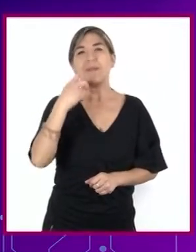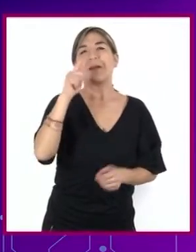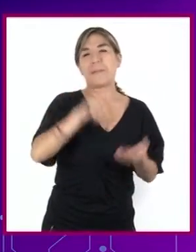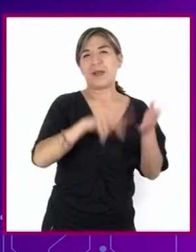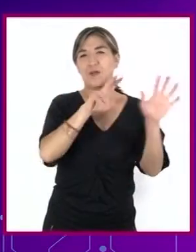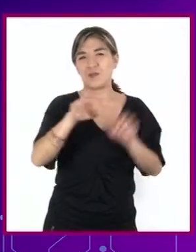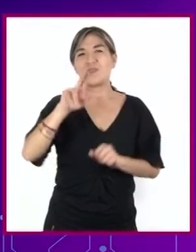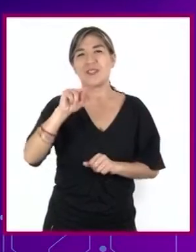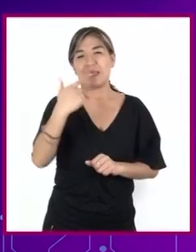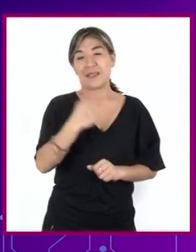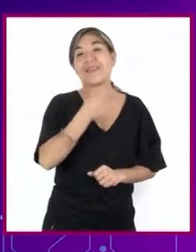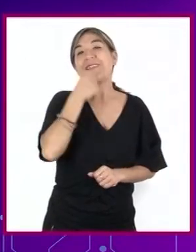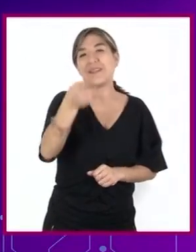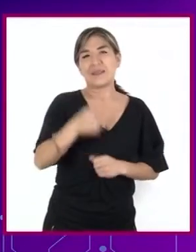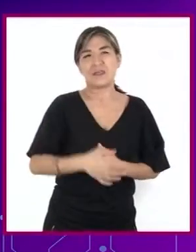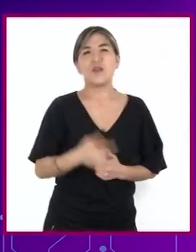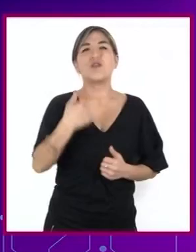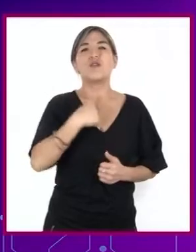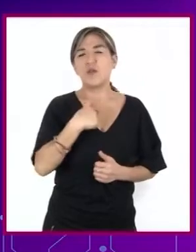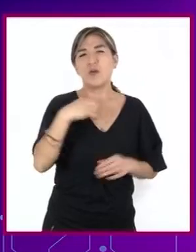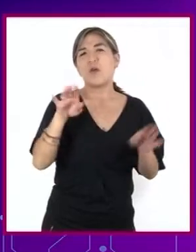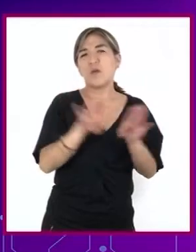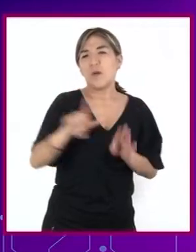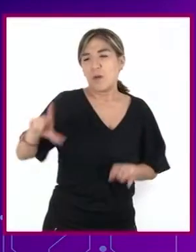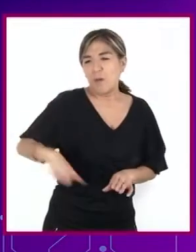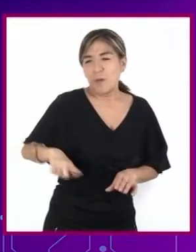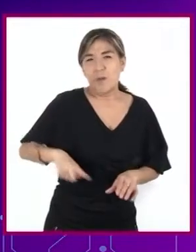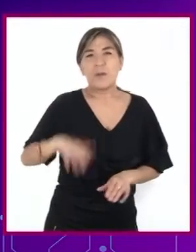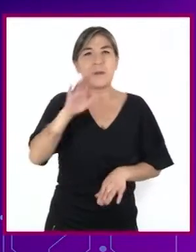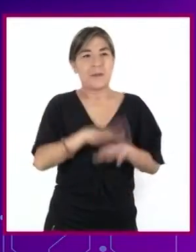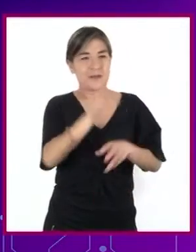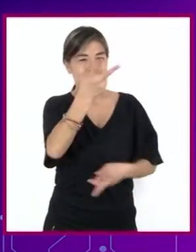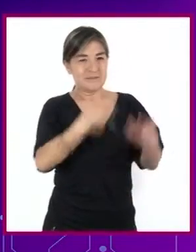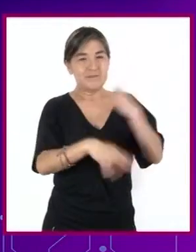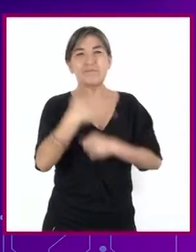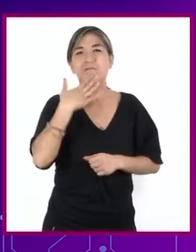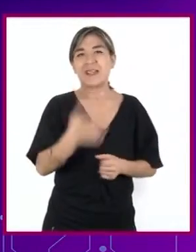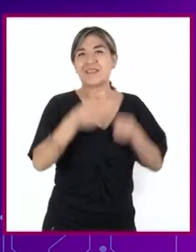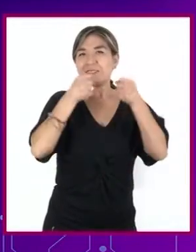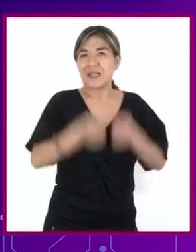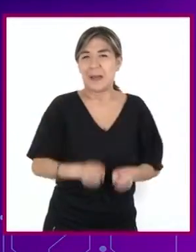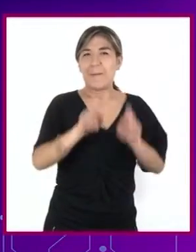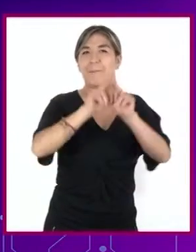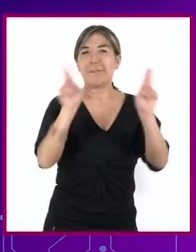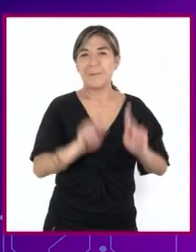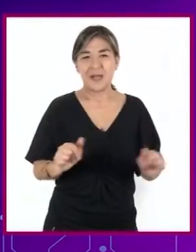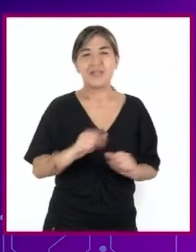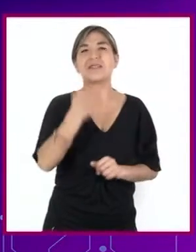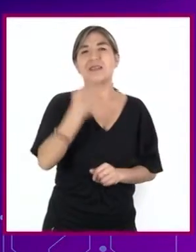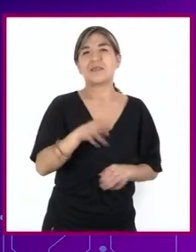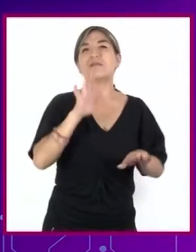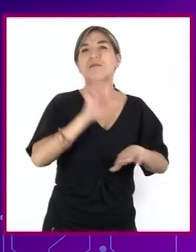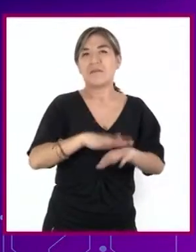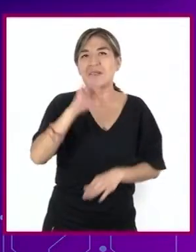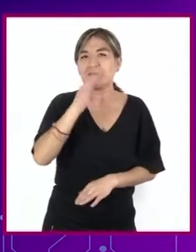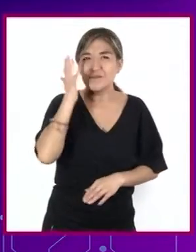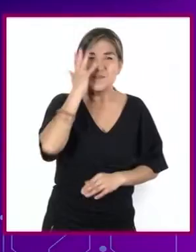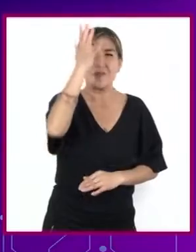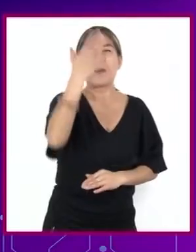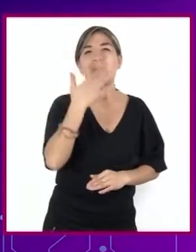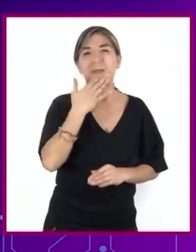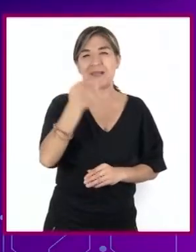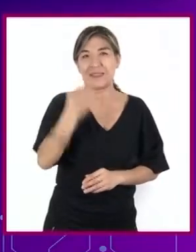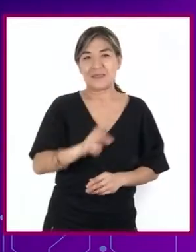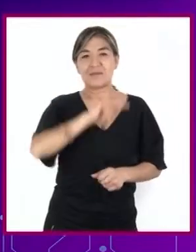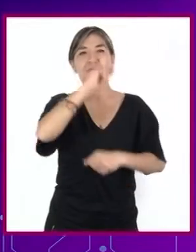1897. Sostengo que nuestro gobierno trae y ha traído seguridad, paz y relativa prosperidad a países